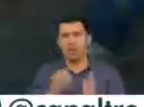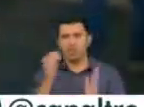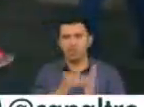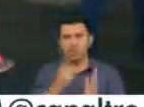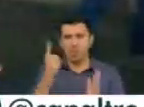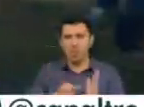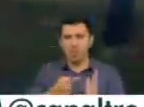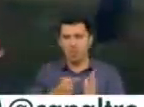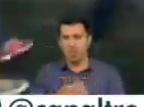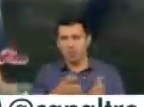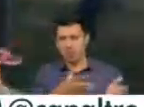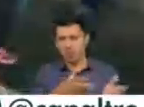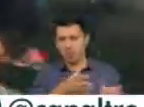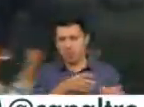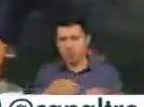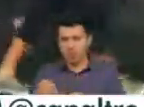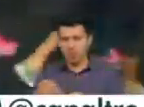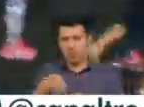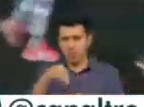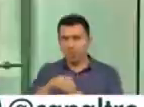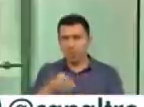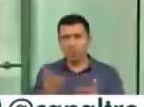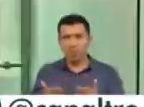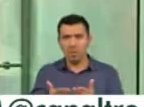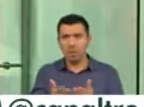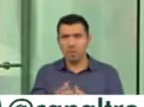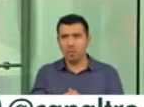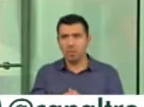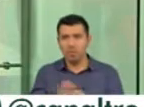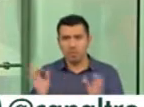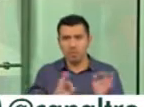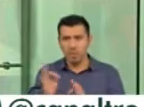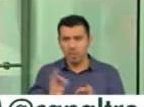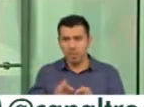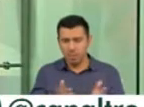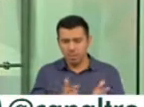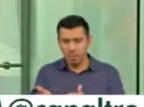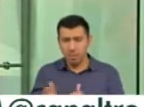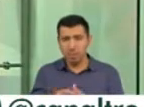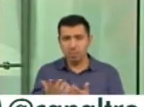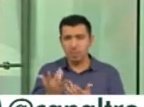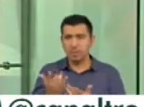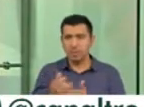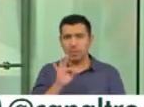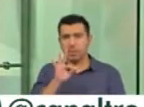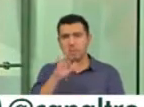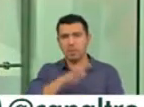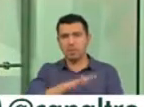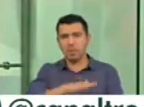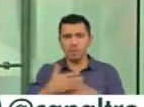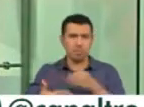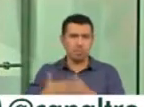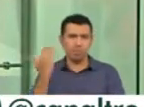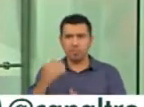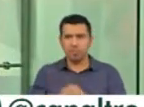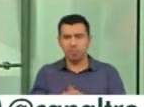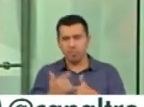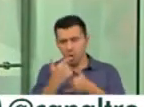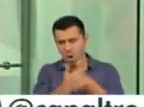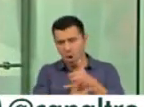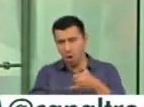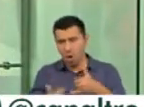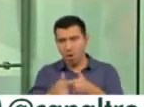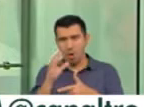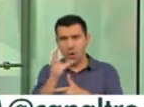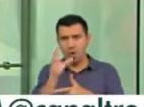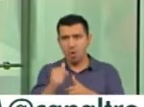Colegios bueno los preparativos están todo listo ya estamos esperando que sean las 3 de la tarde para iniciar todo está preparado queremos